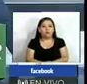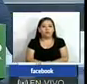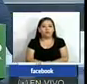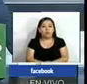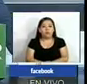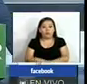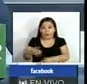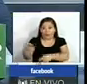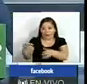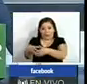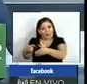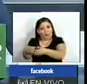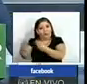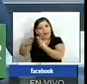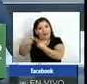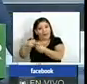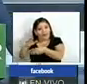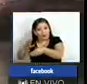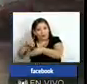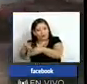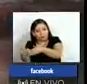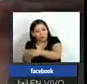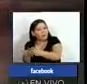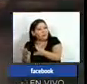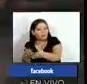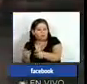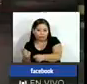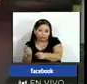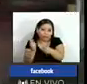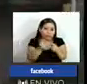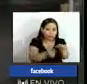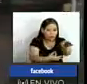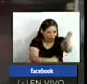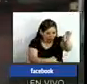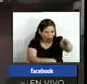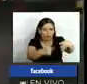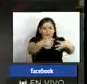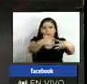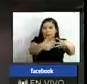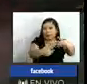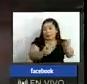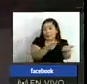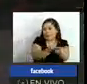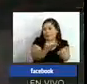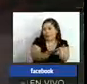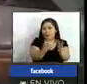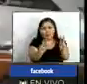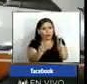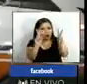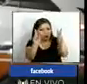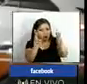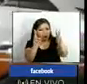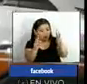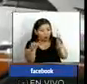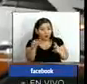Y diputados del Partido Arena presentaron una propuesta de ley enfocada en fomentar la donación de plasma sanguíneo